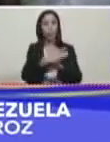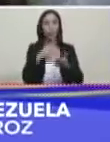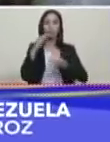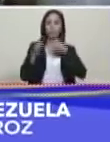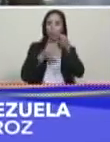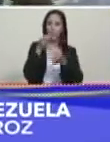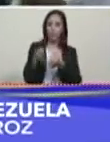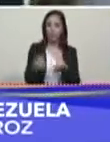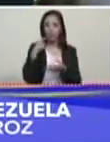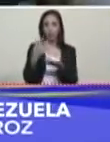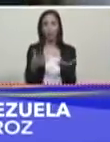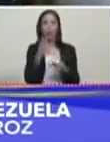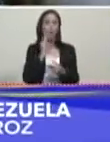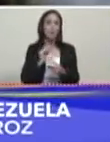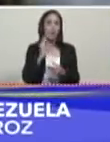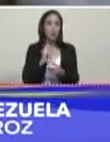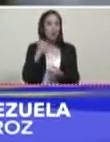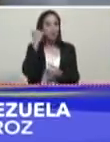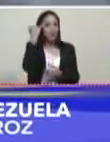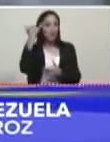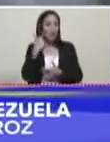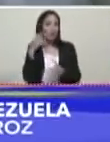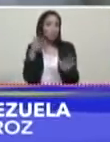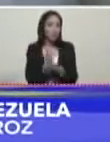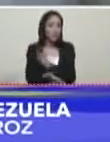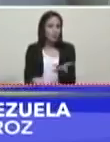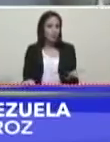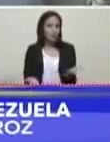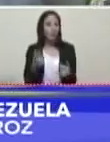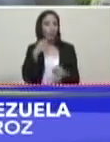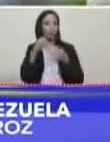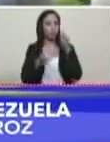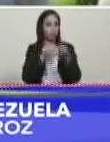y nos hablara de esta experiencia para que el pueblo de Venezuela